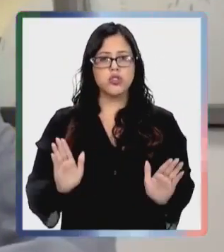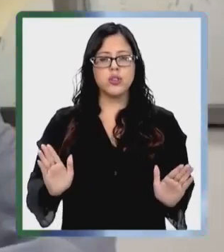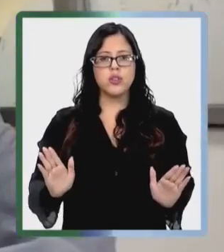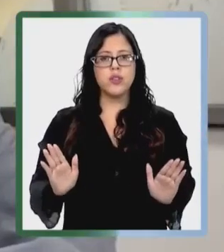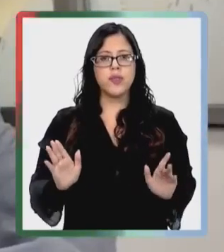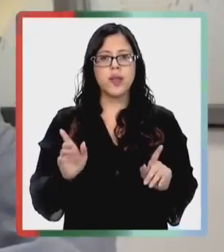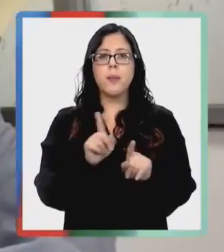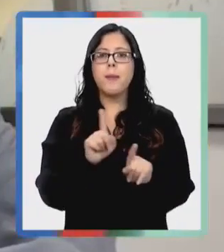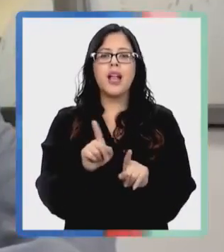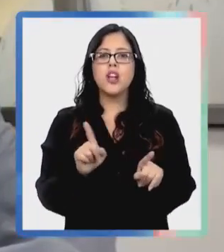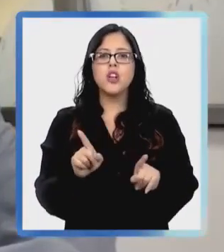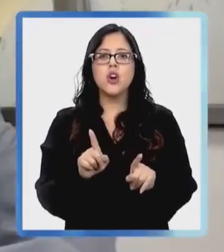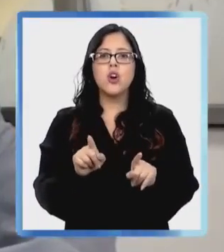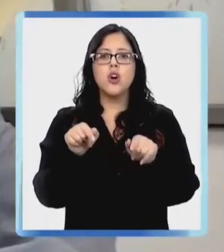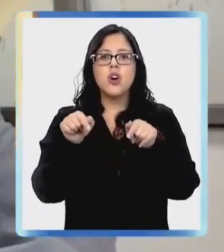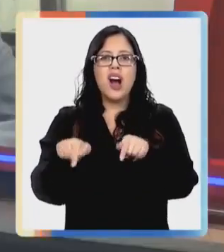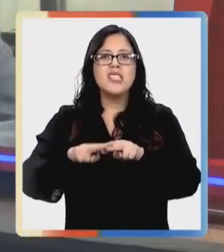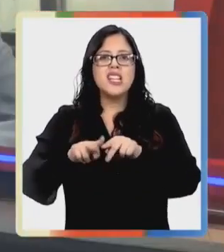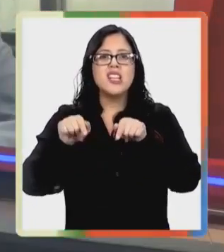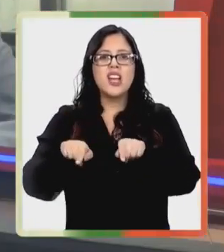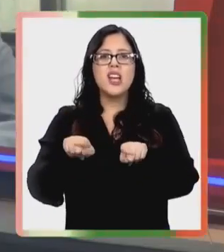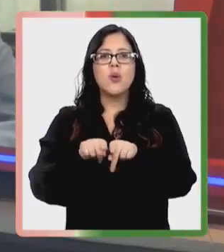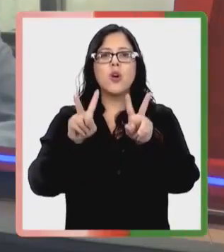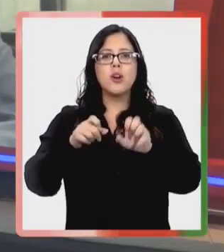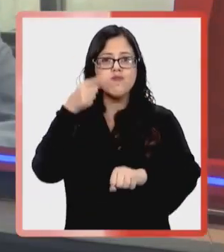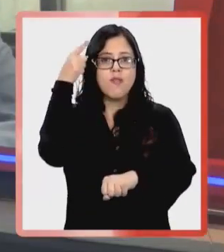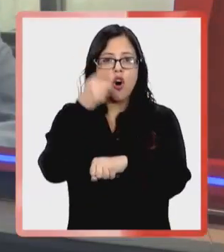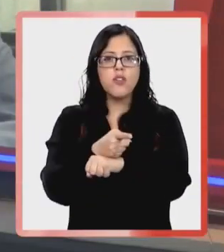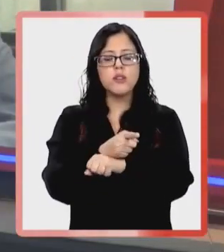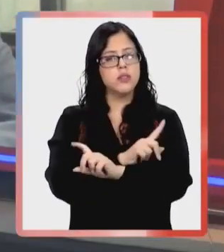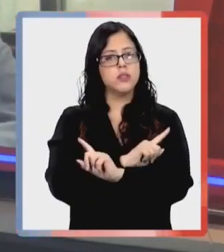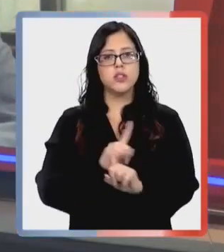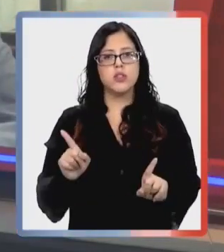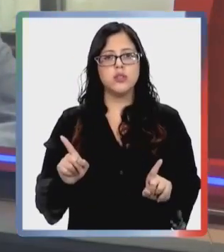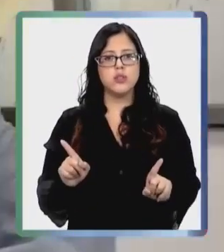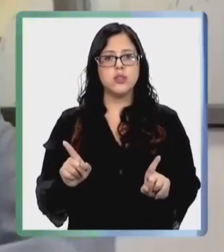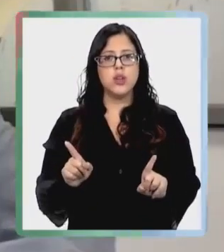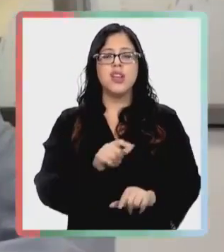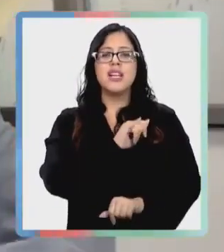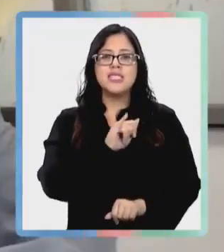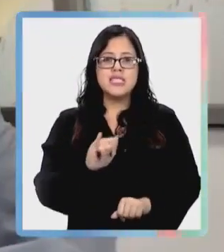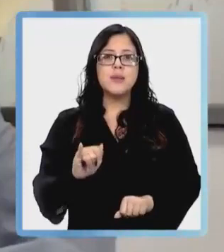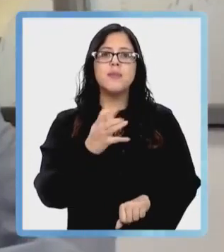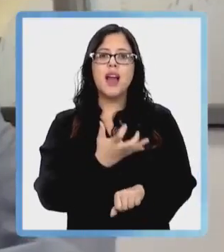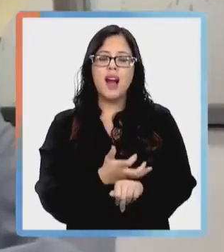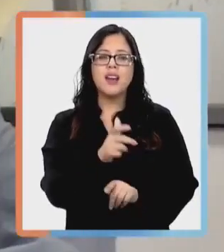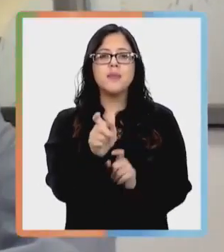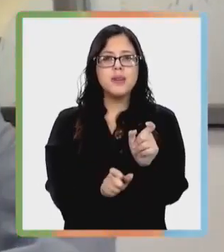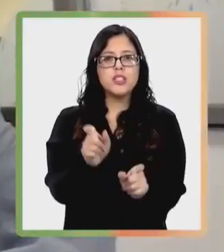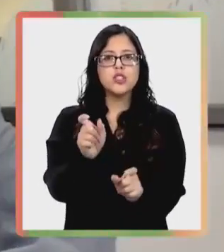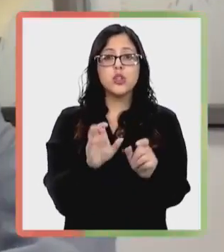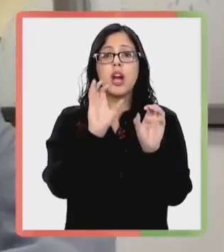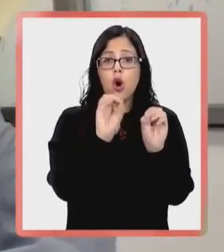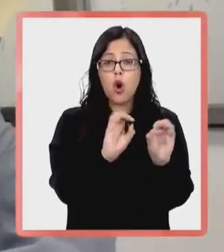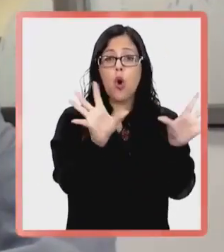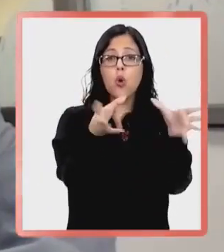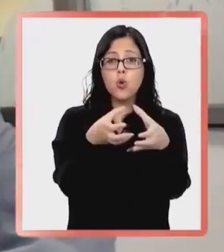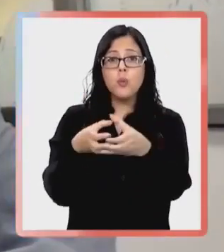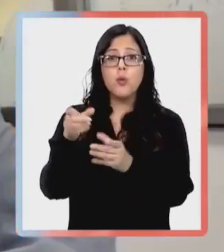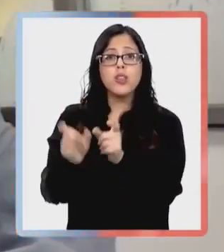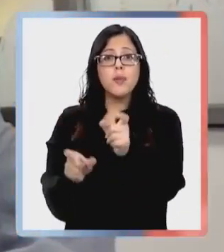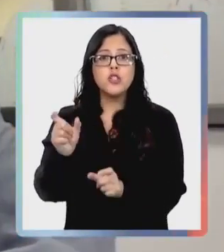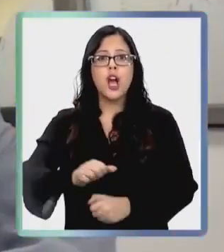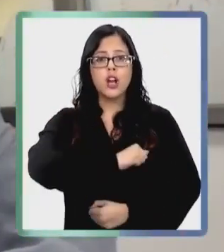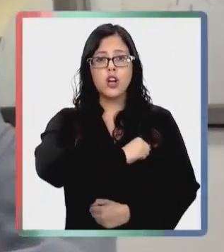para no aparecer haciendo esto como una imposición. Siempre va a haber personas, Scarlett, o grupos